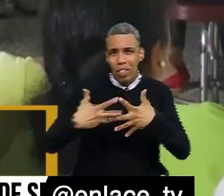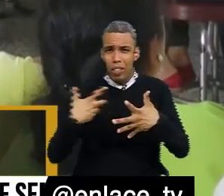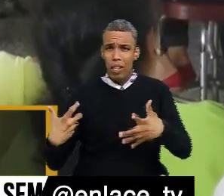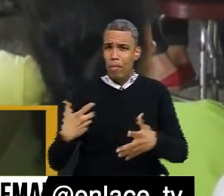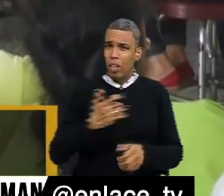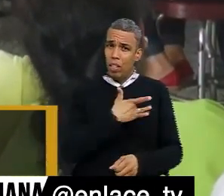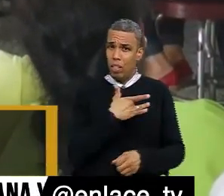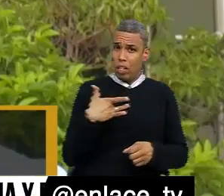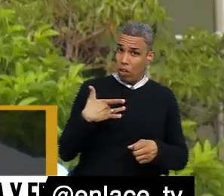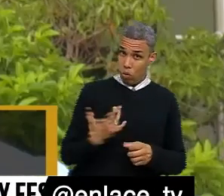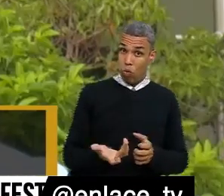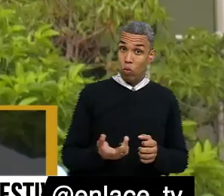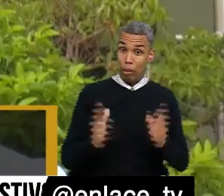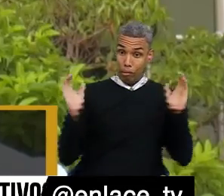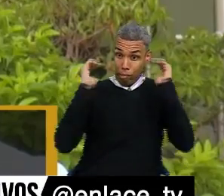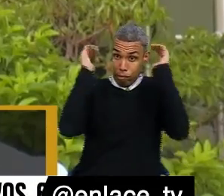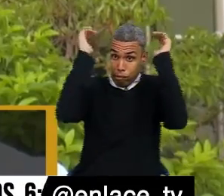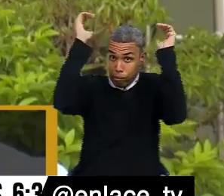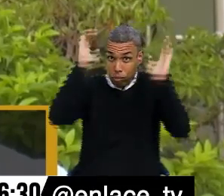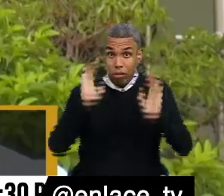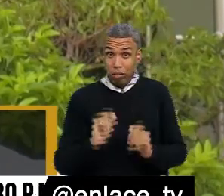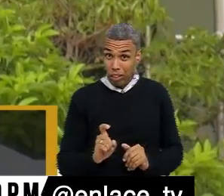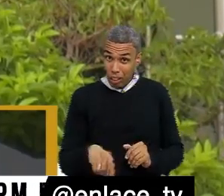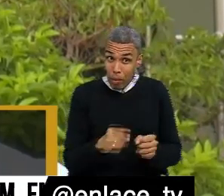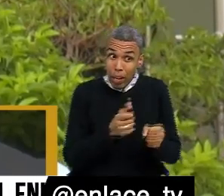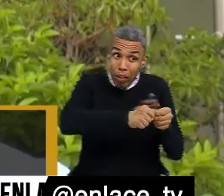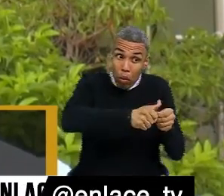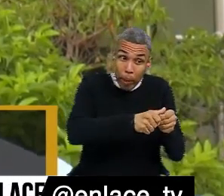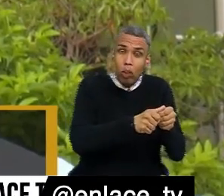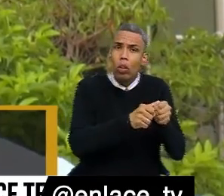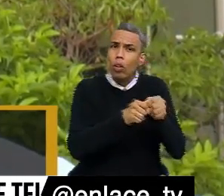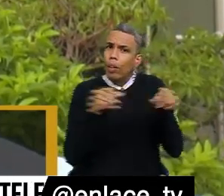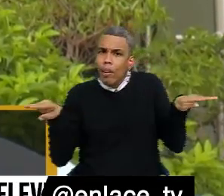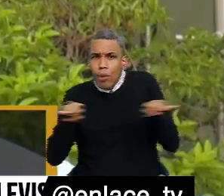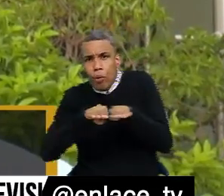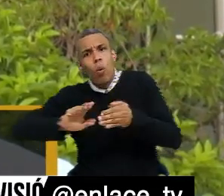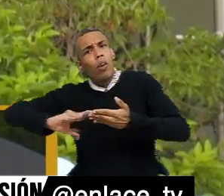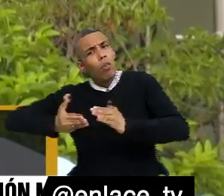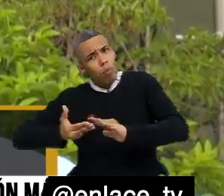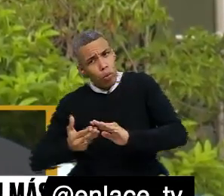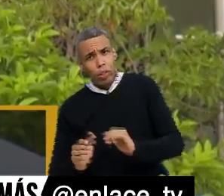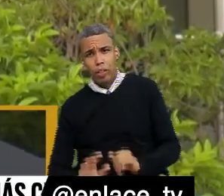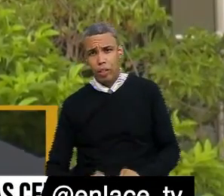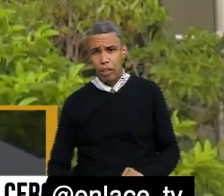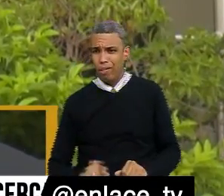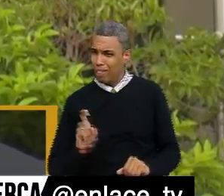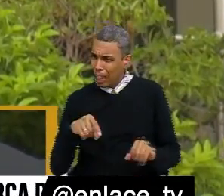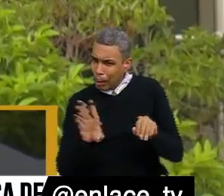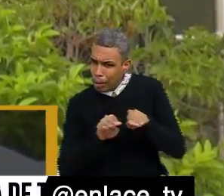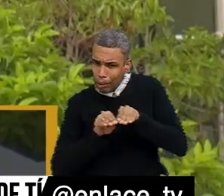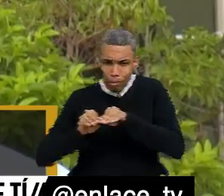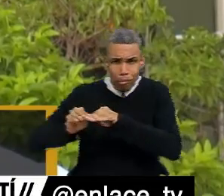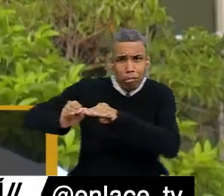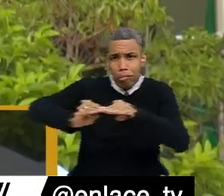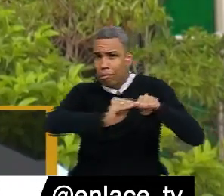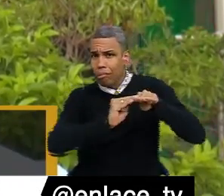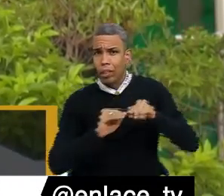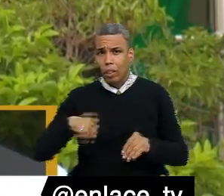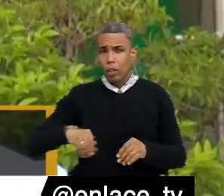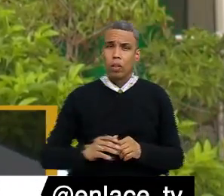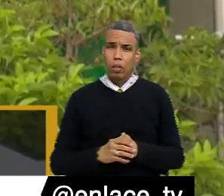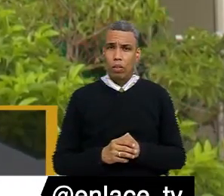pensionados y su núcleo familiar, porque eso es lo que se trata, la igualdad en las mejores condiciones, no en las peores condiciones como hoy en